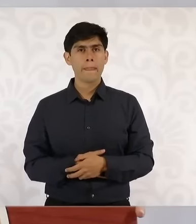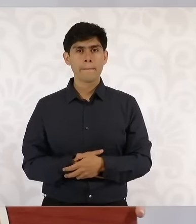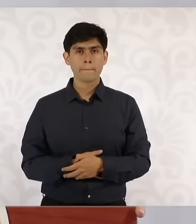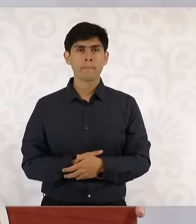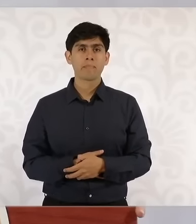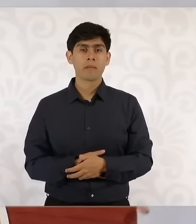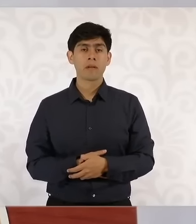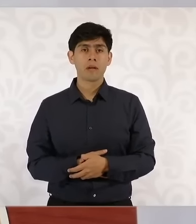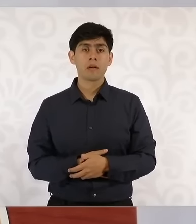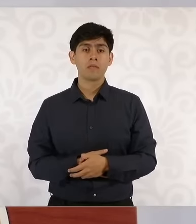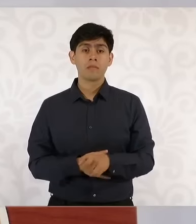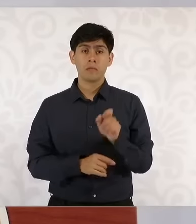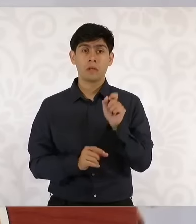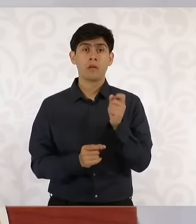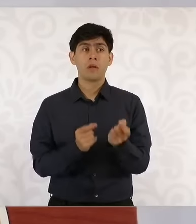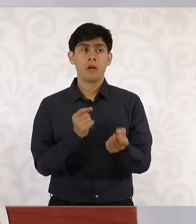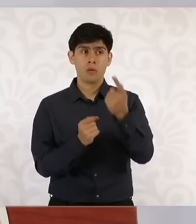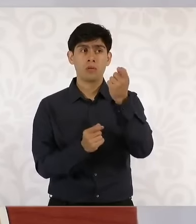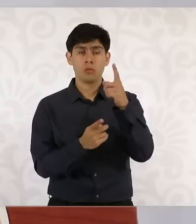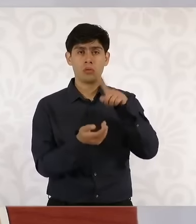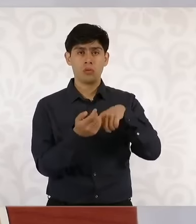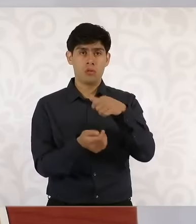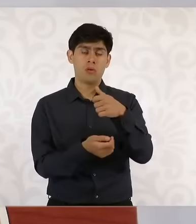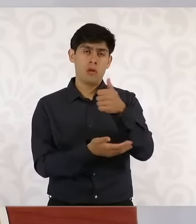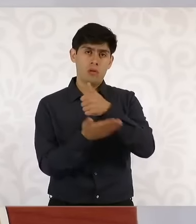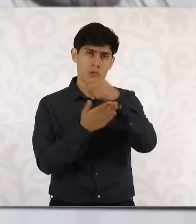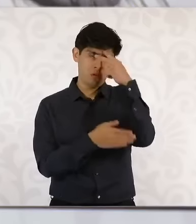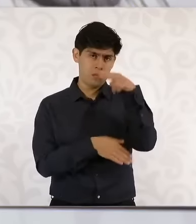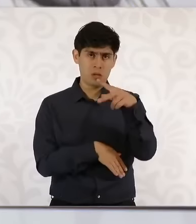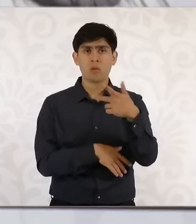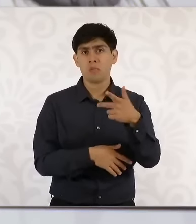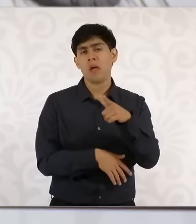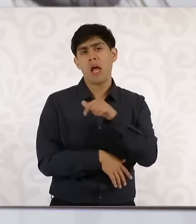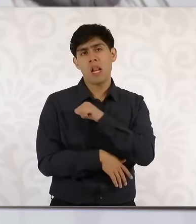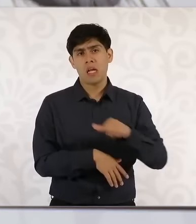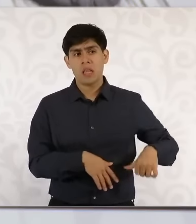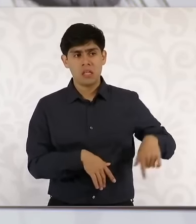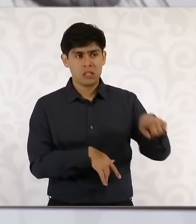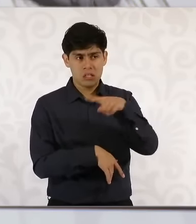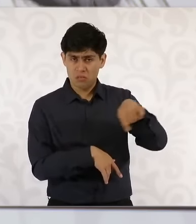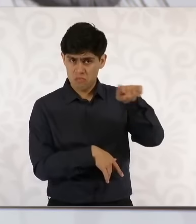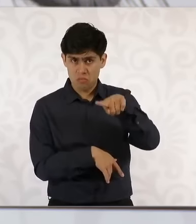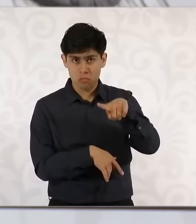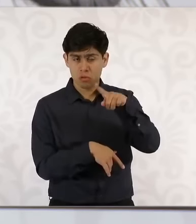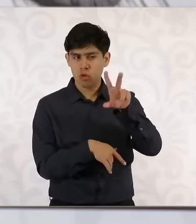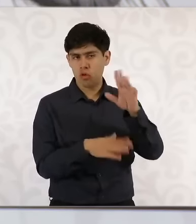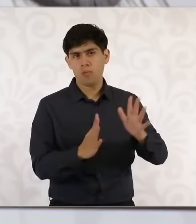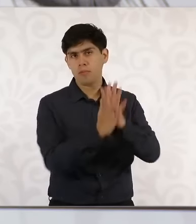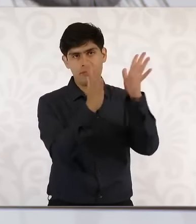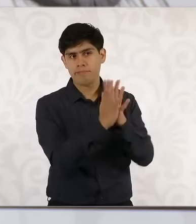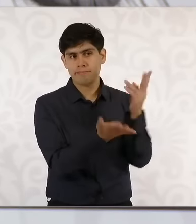alcaldes de la ciudad decidieron al final no participar, ¿no? Pero sí convocaron. Sí convocaron, ahí están sus